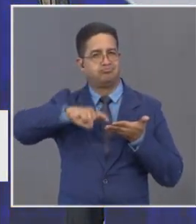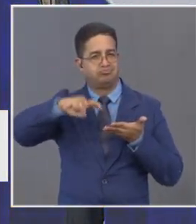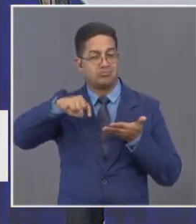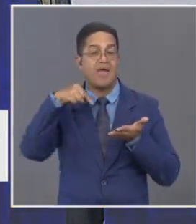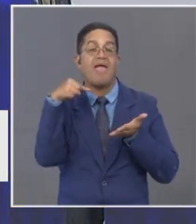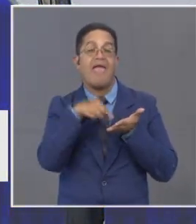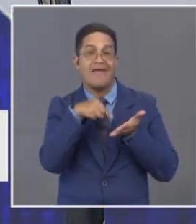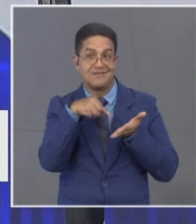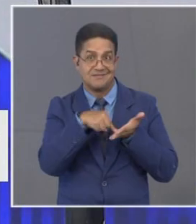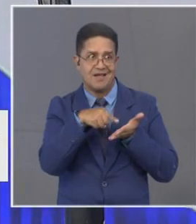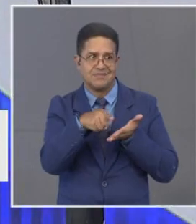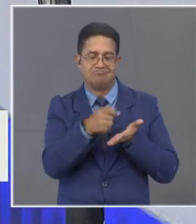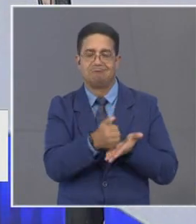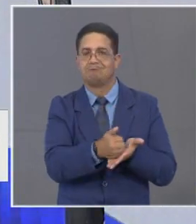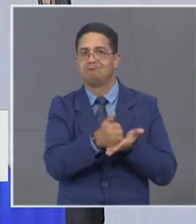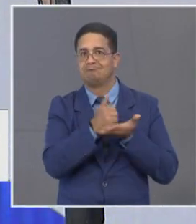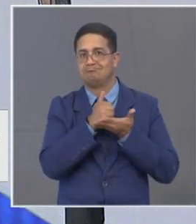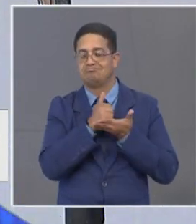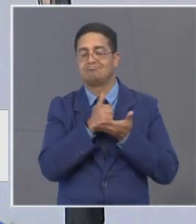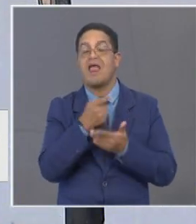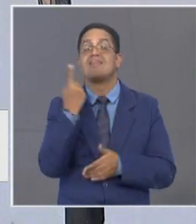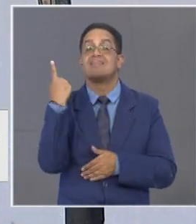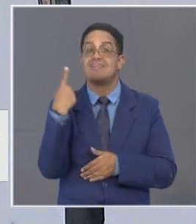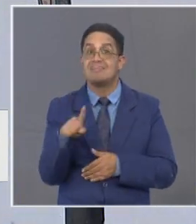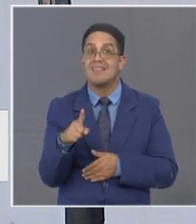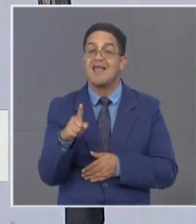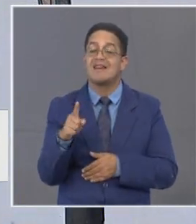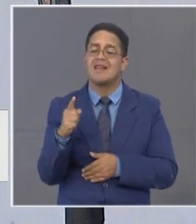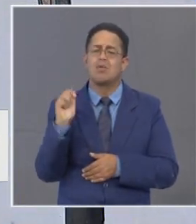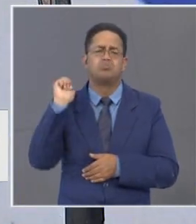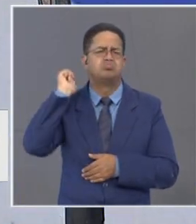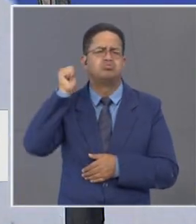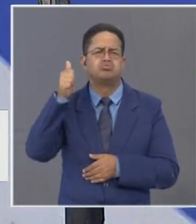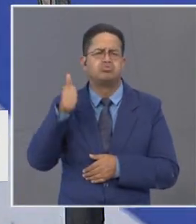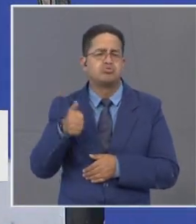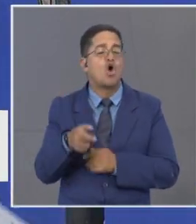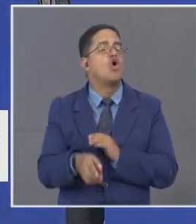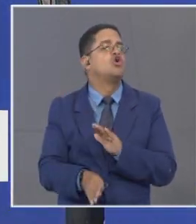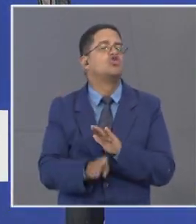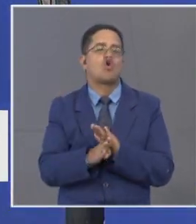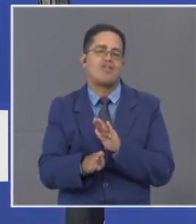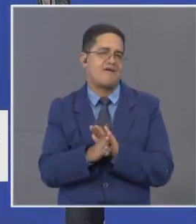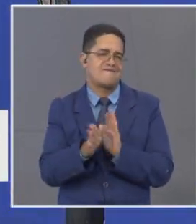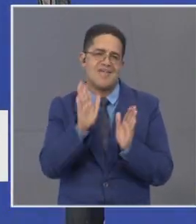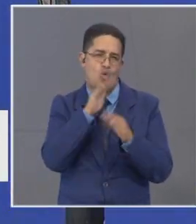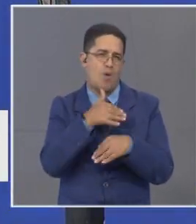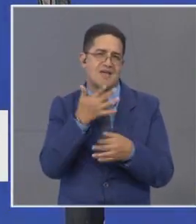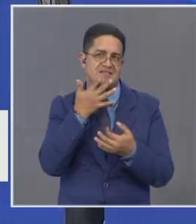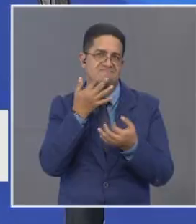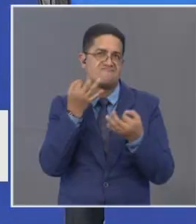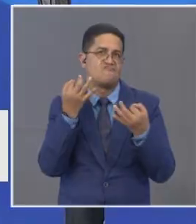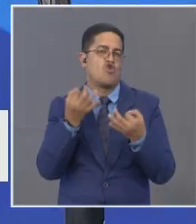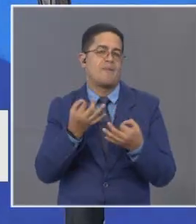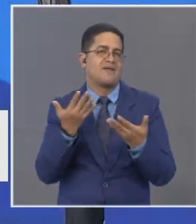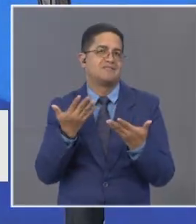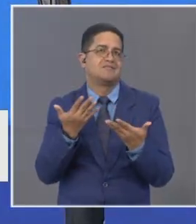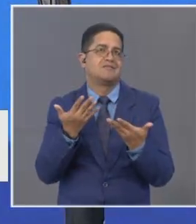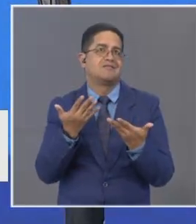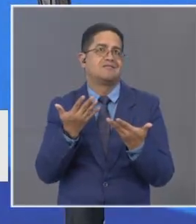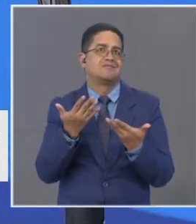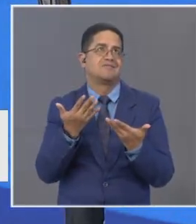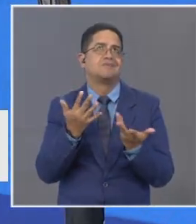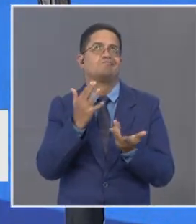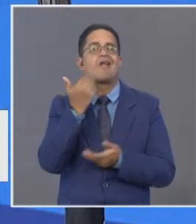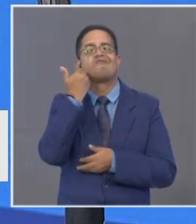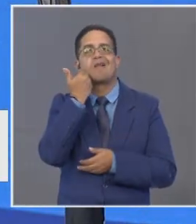herramienta muy útil que tiene muchísimos años, pero todavía nos da informaciones muy importantes de enfermedades, por ejemplo,